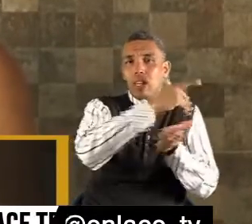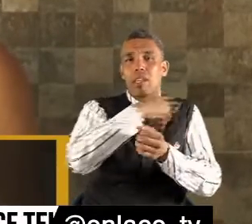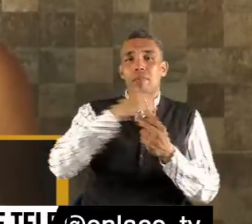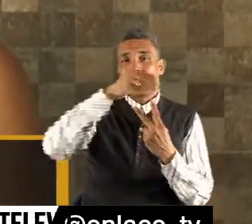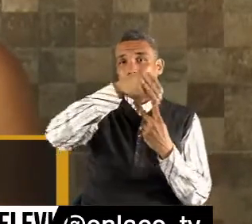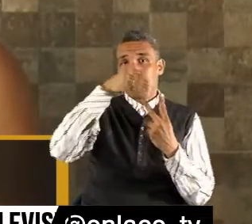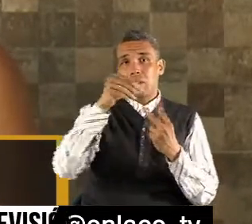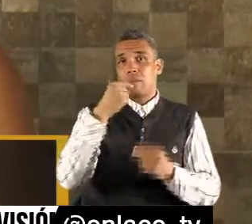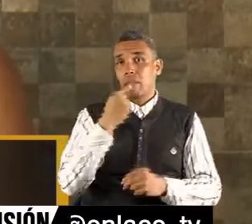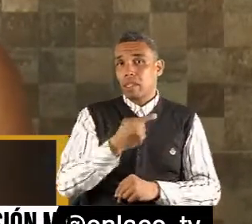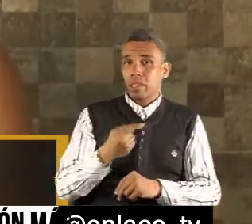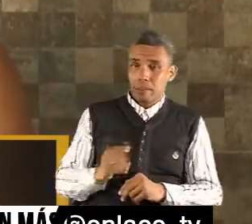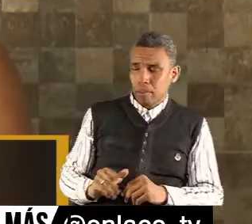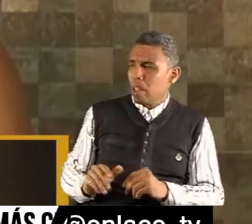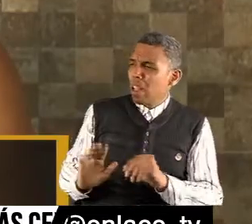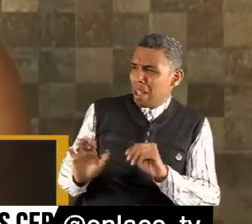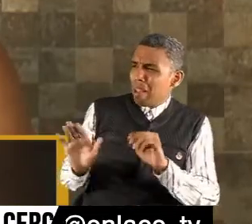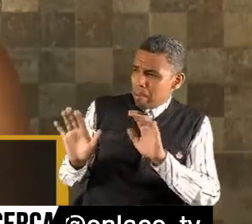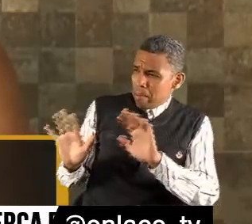yo tengo tutela,